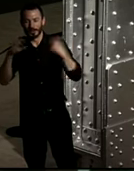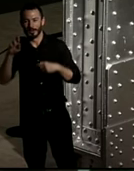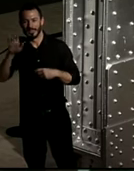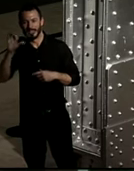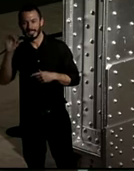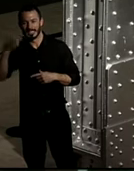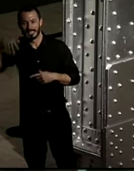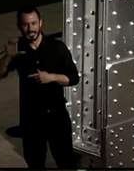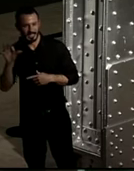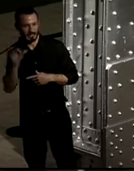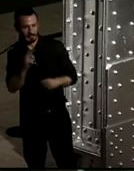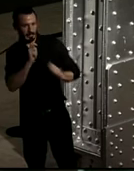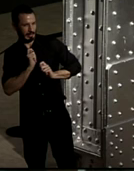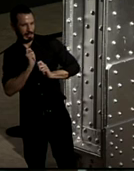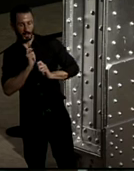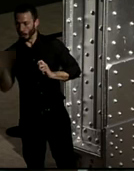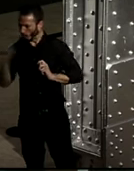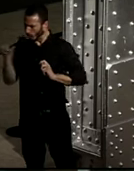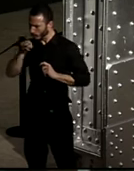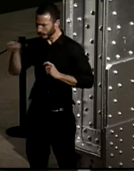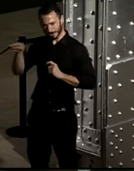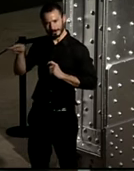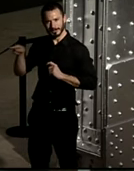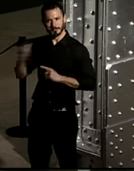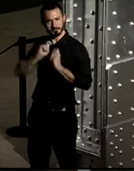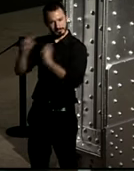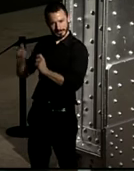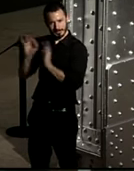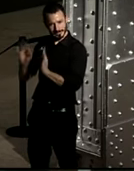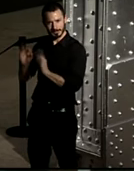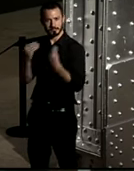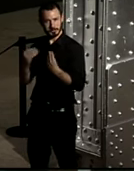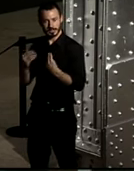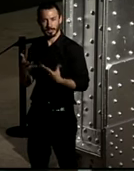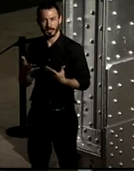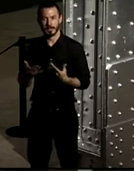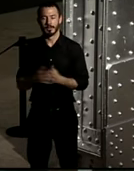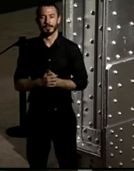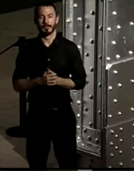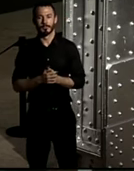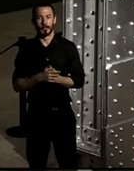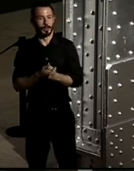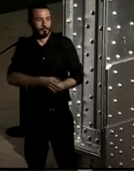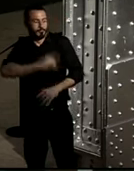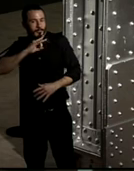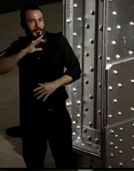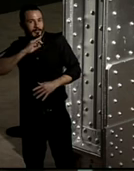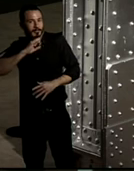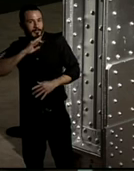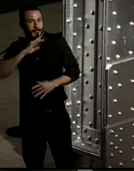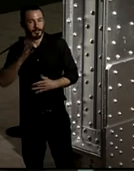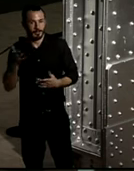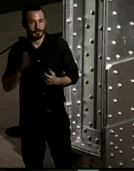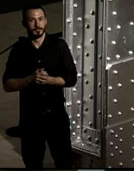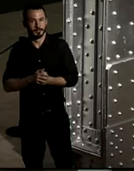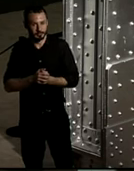digo, no, José, es el otro, el No me digas que ya se lo había estudiado todo. Y llegaste tú, ¿no? Estaba ya entusiasmado para hacer de director